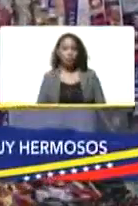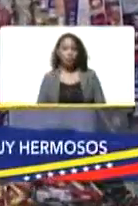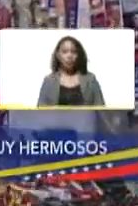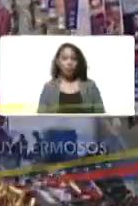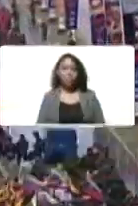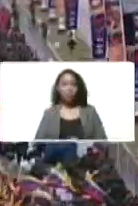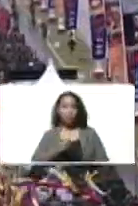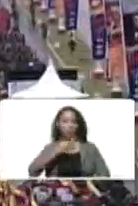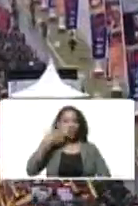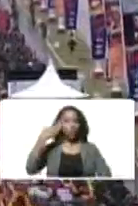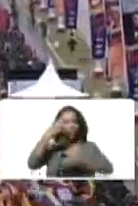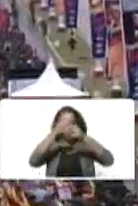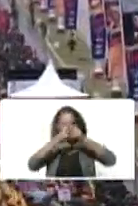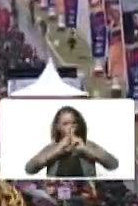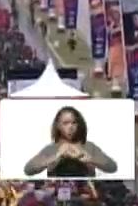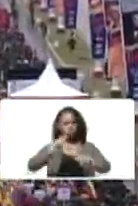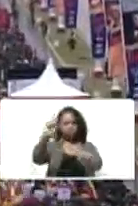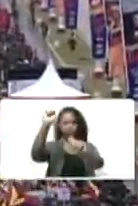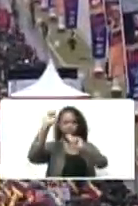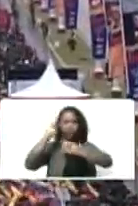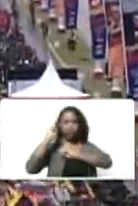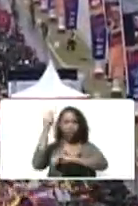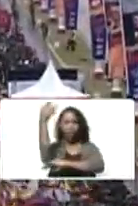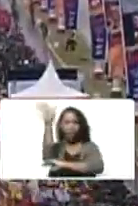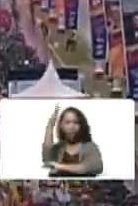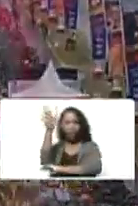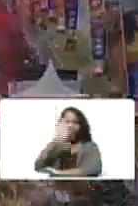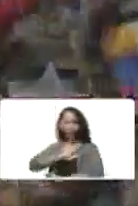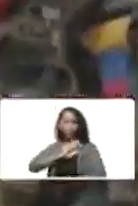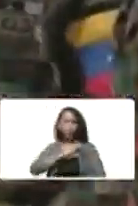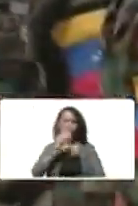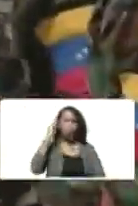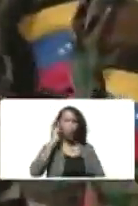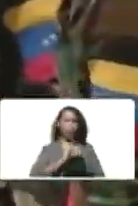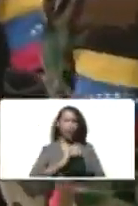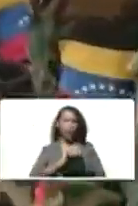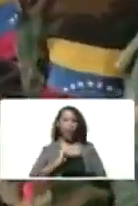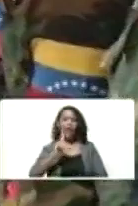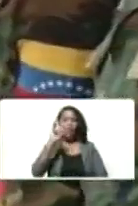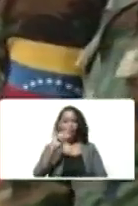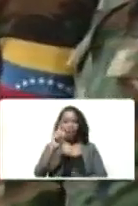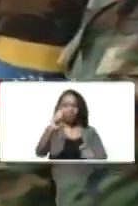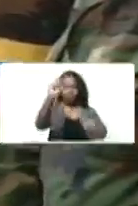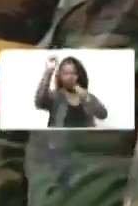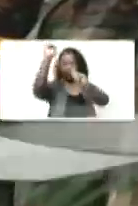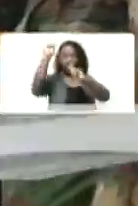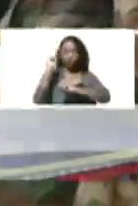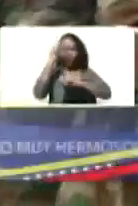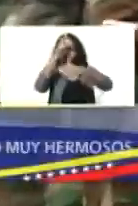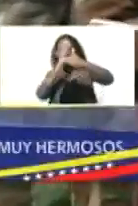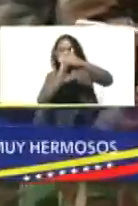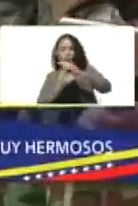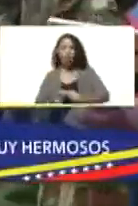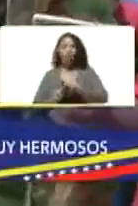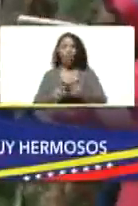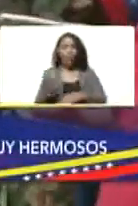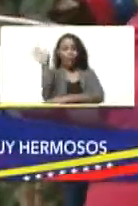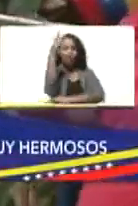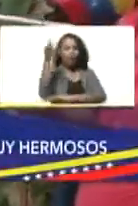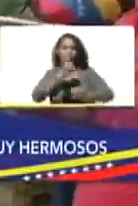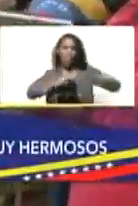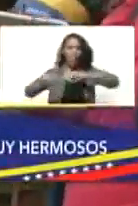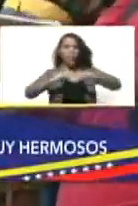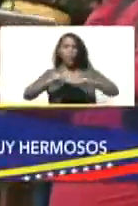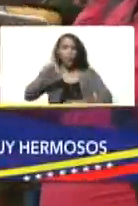dignos herederos de las banderas de Bolívar y dignos herederos de las banderas del